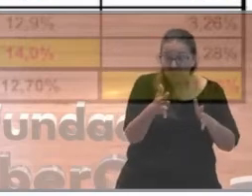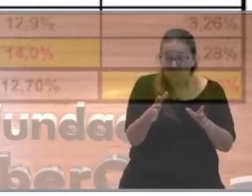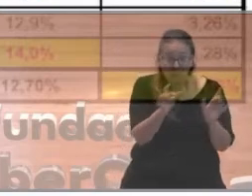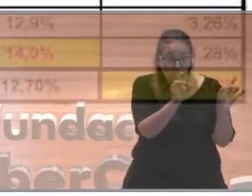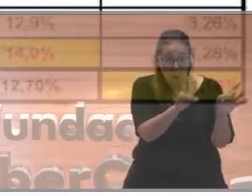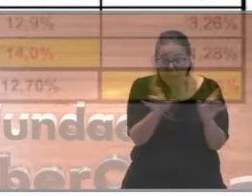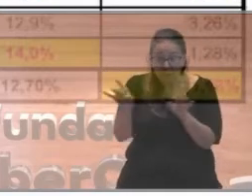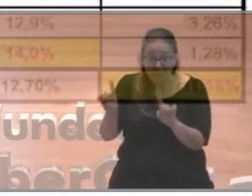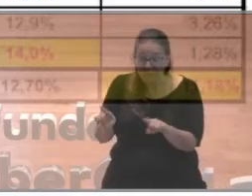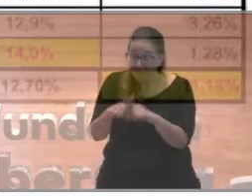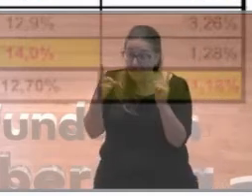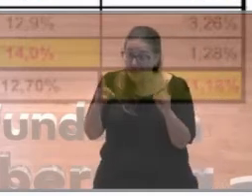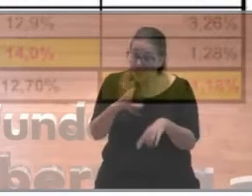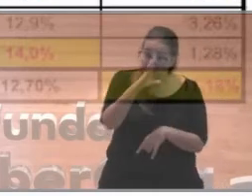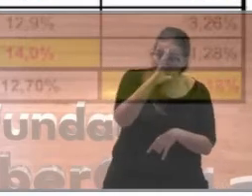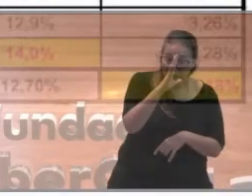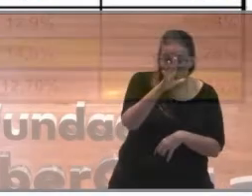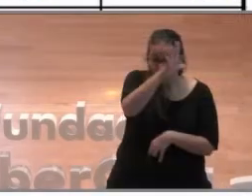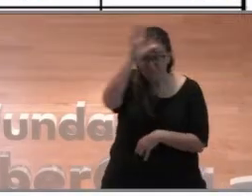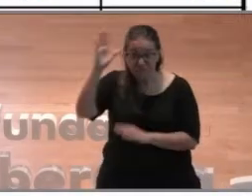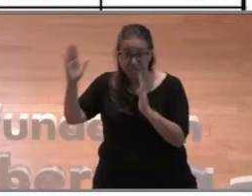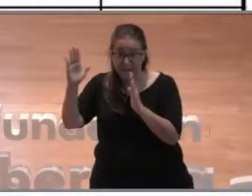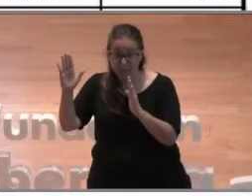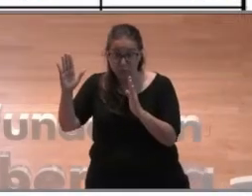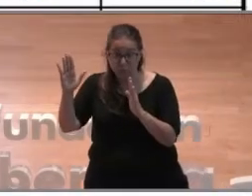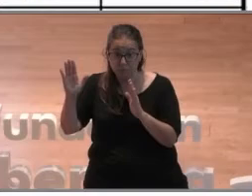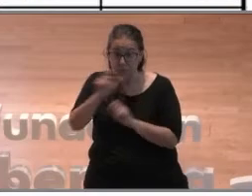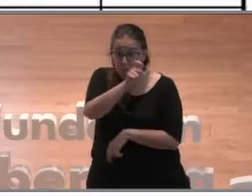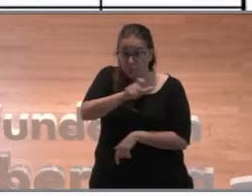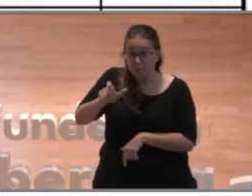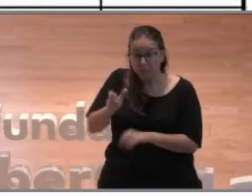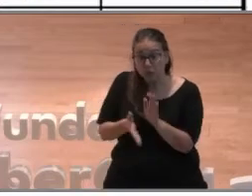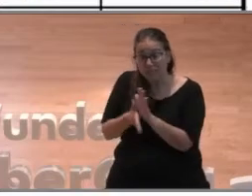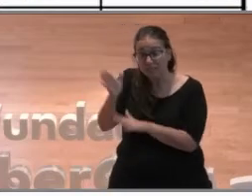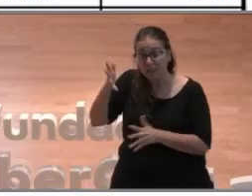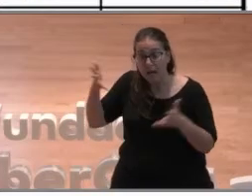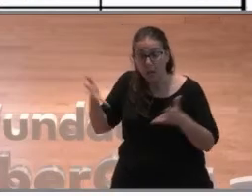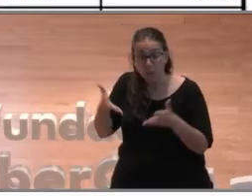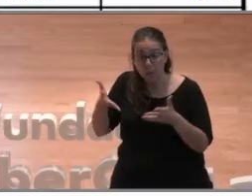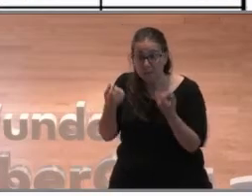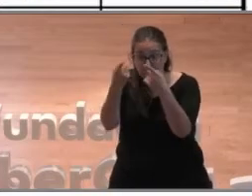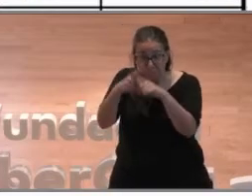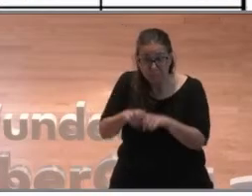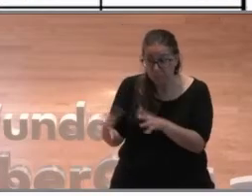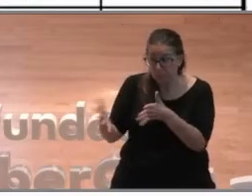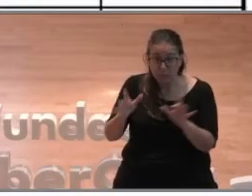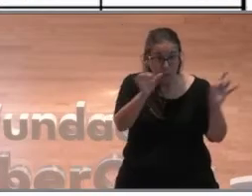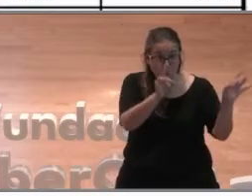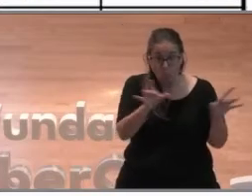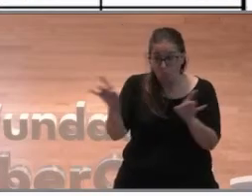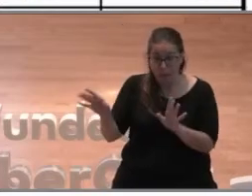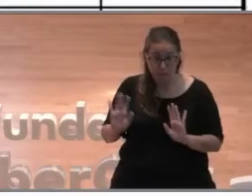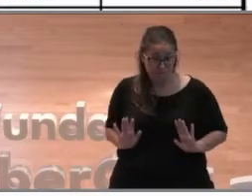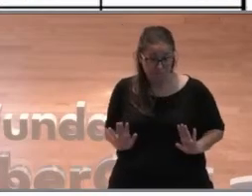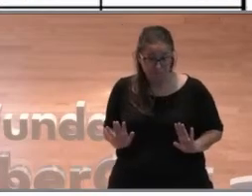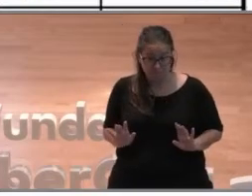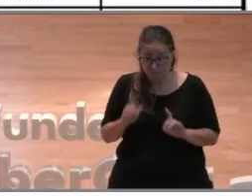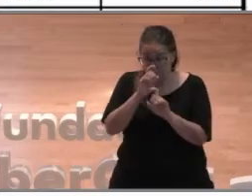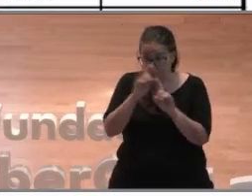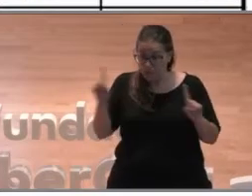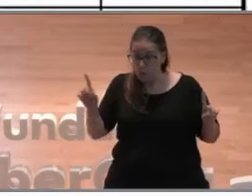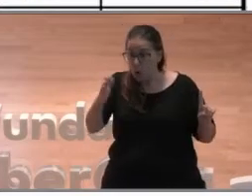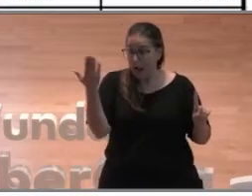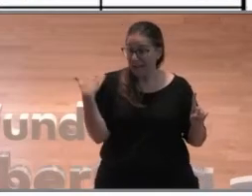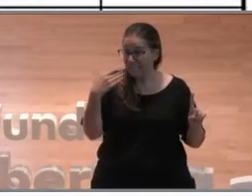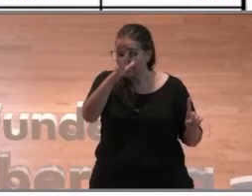hospital, ingresamos de media entre 48 y 50 pacientes diarios durante todo el año. En verano bajaba